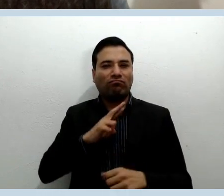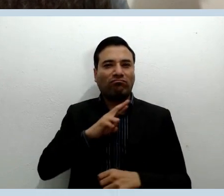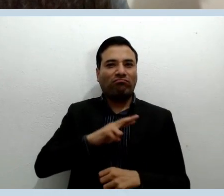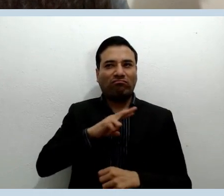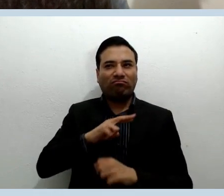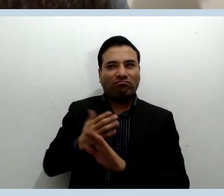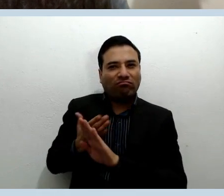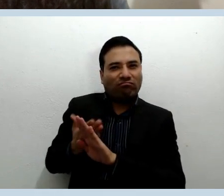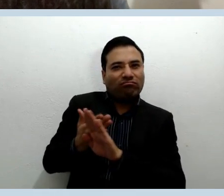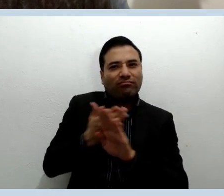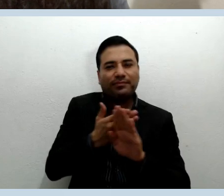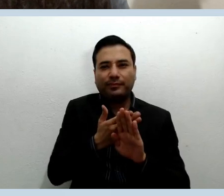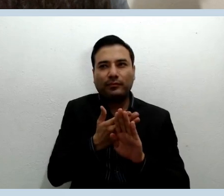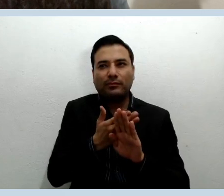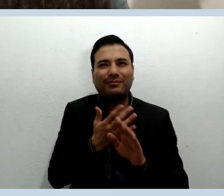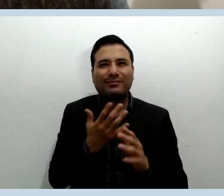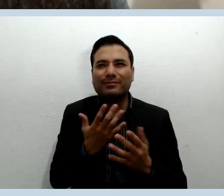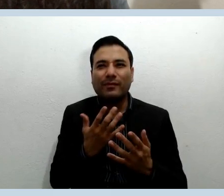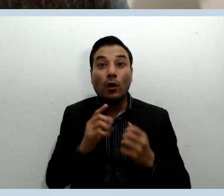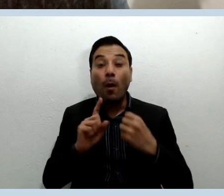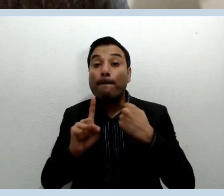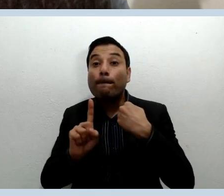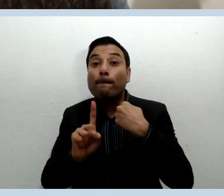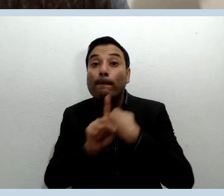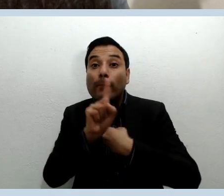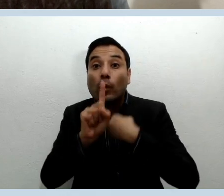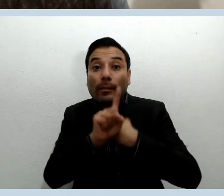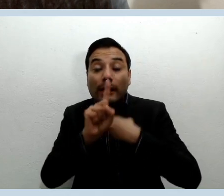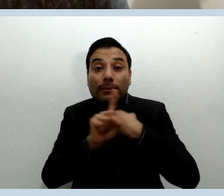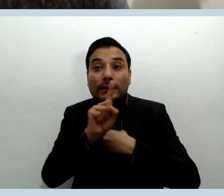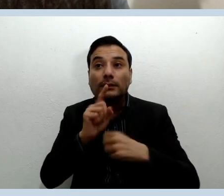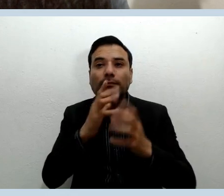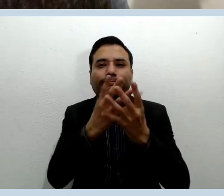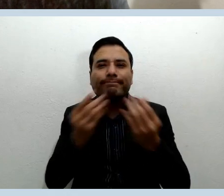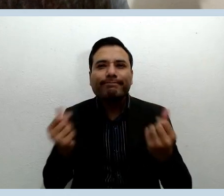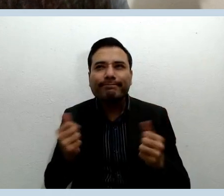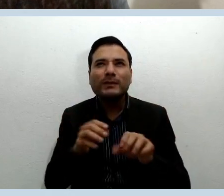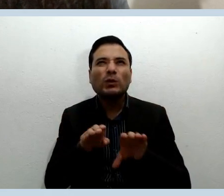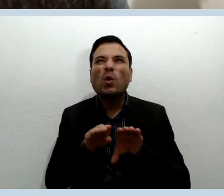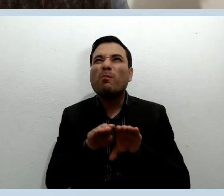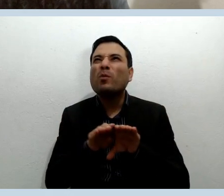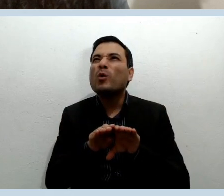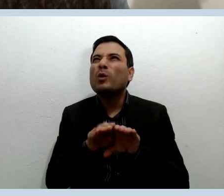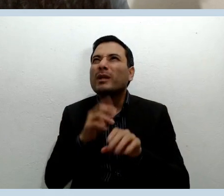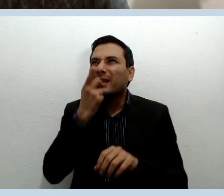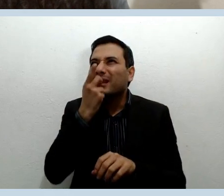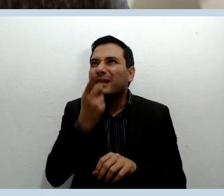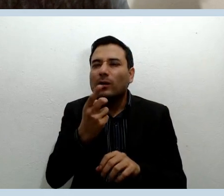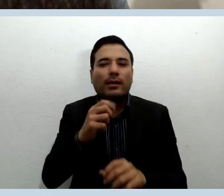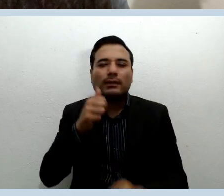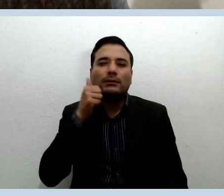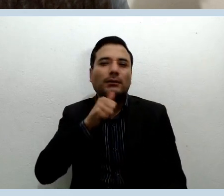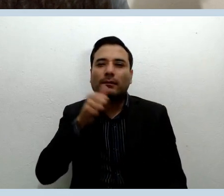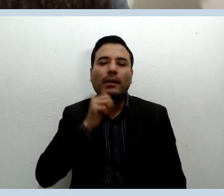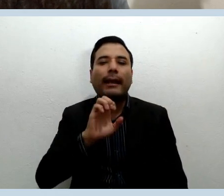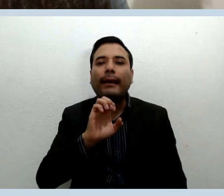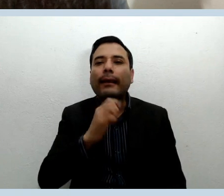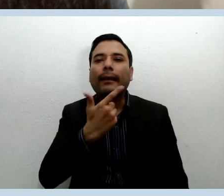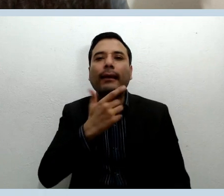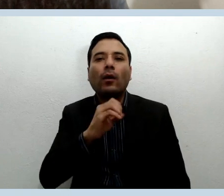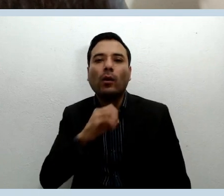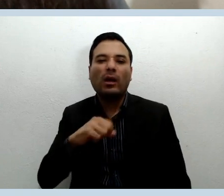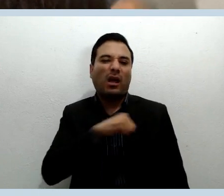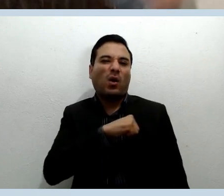conflictos de una manera que no sea m Cómo decirlo Pues con el ego no eh